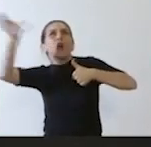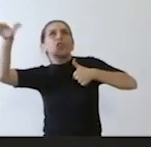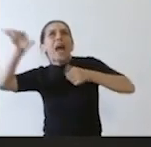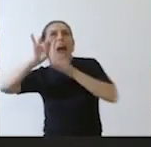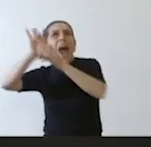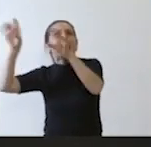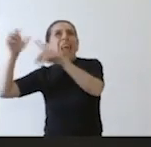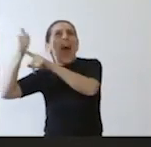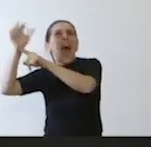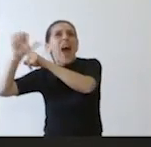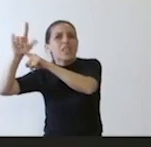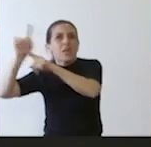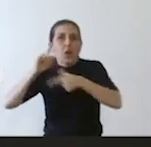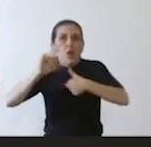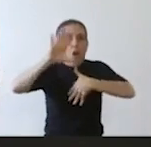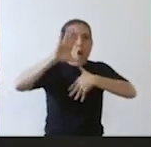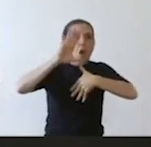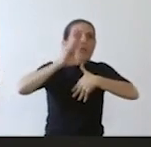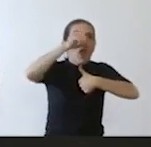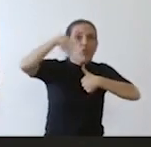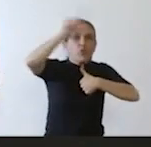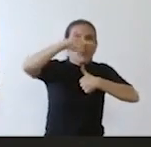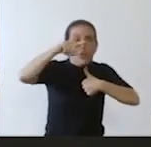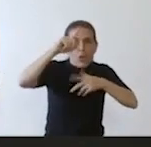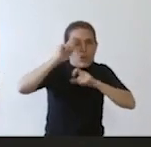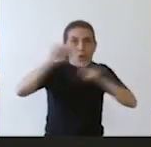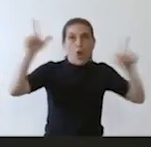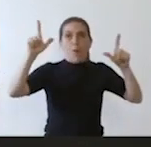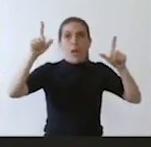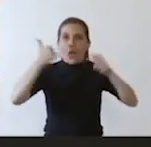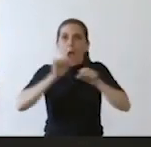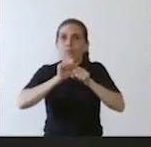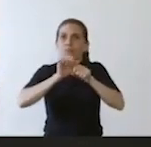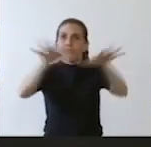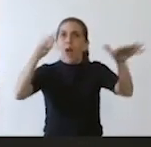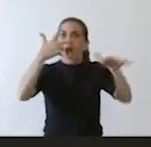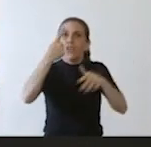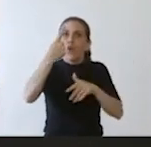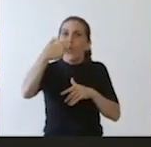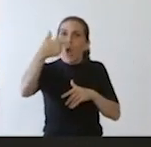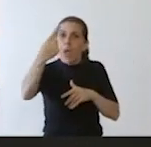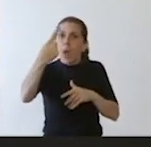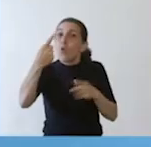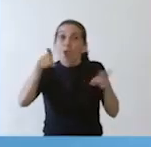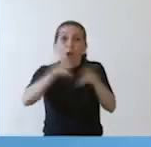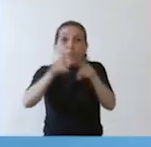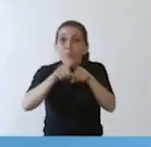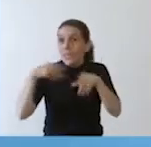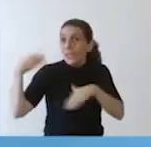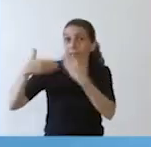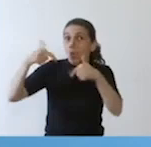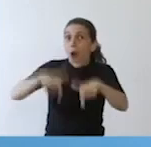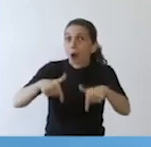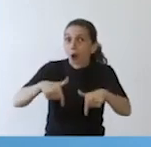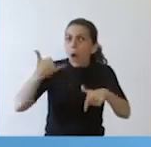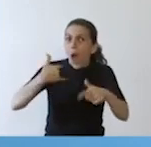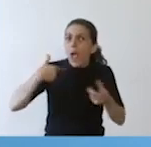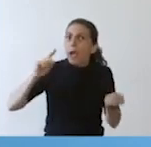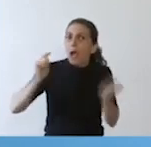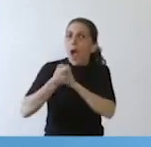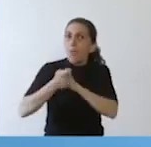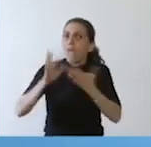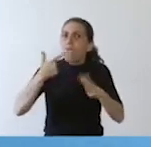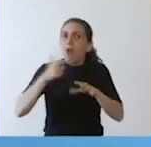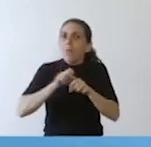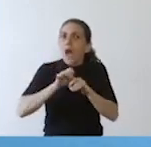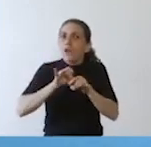los países de Latinoamérica y el Caribe los sorprendió. Y en esa misma situación estamos ahora cambiando mucha de la dinámica